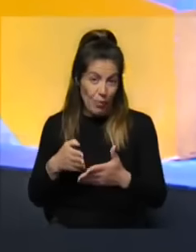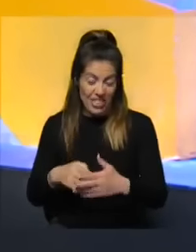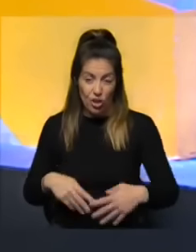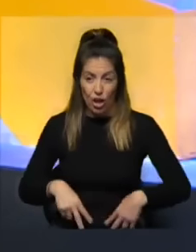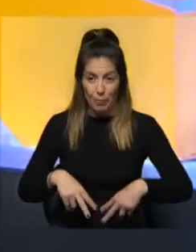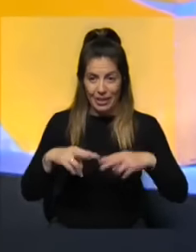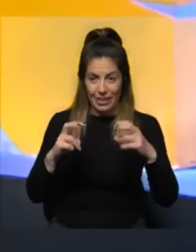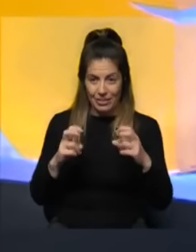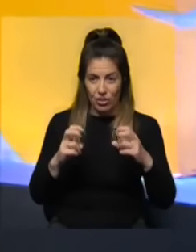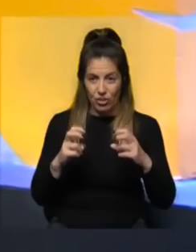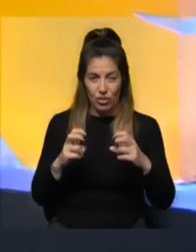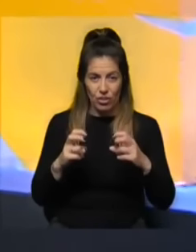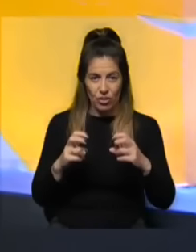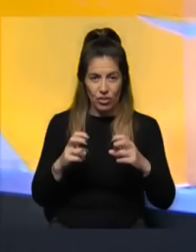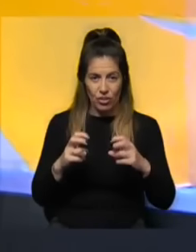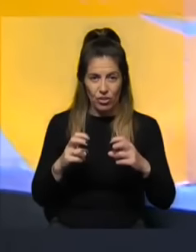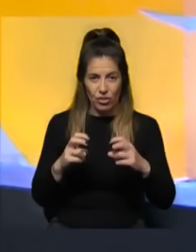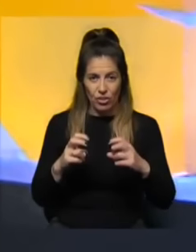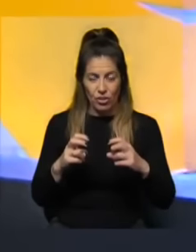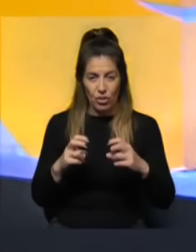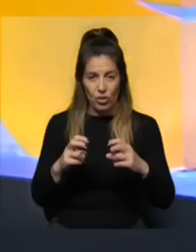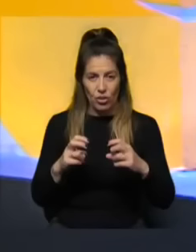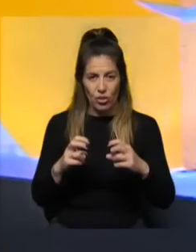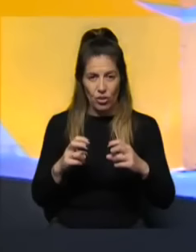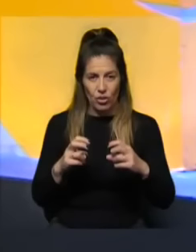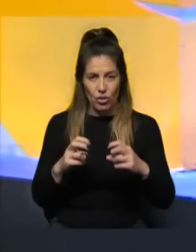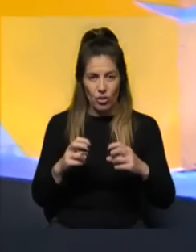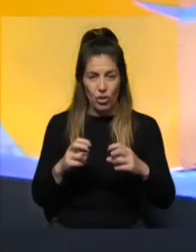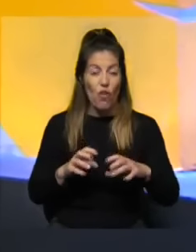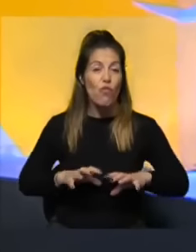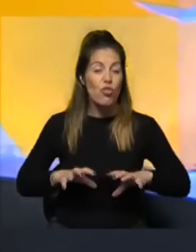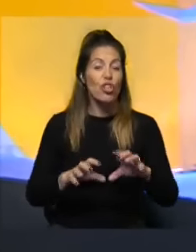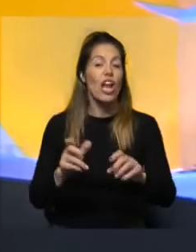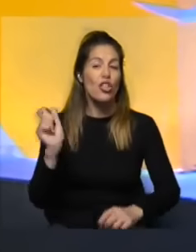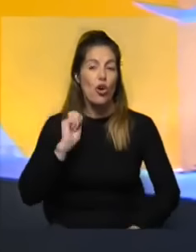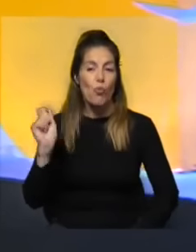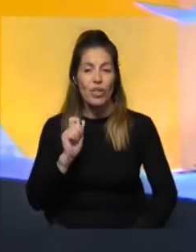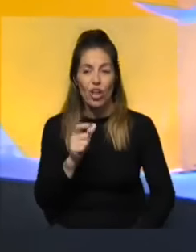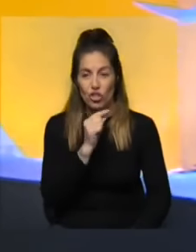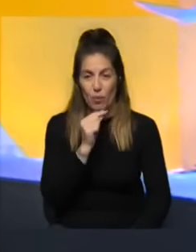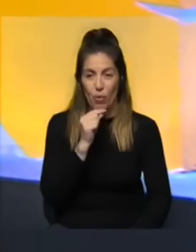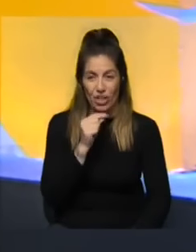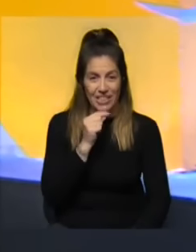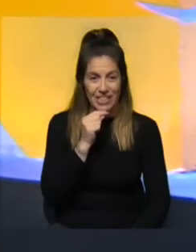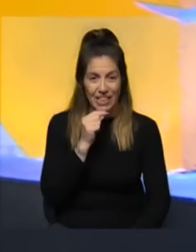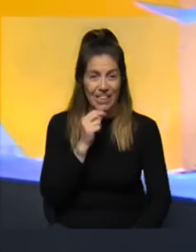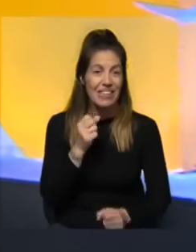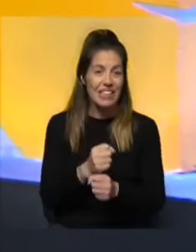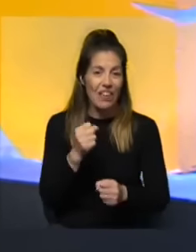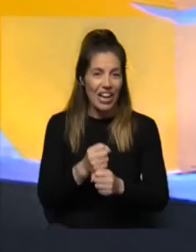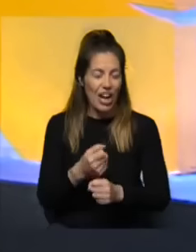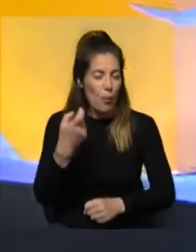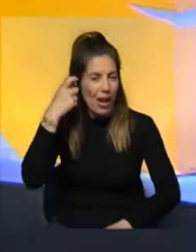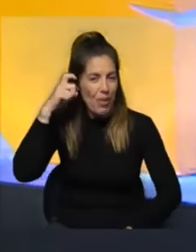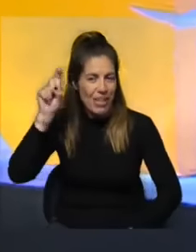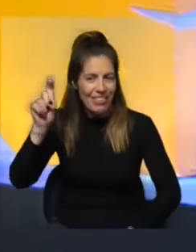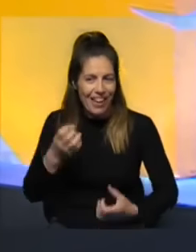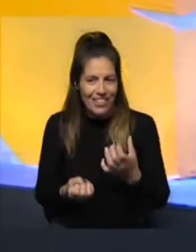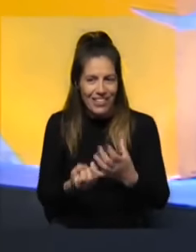investigación. Se movió un aparato de funcionarios públicos y de policías para inventar y